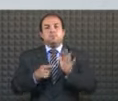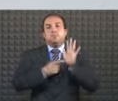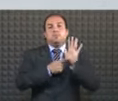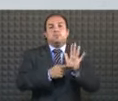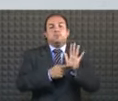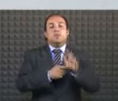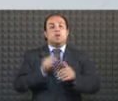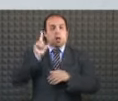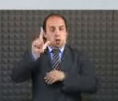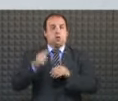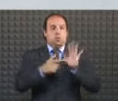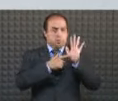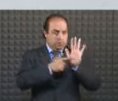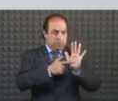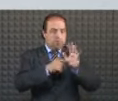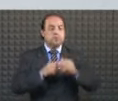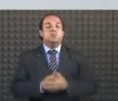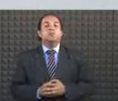la presentamos, porque